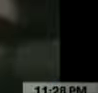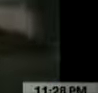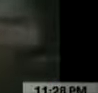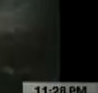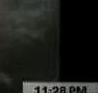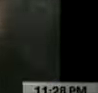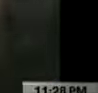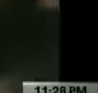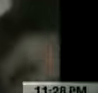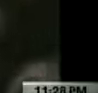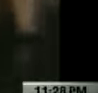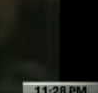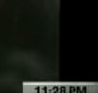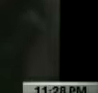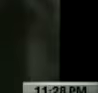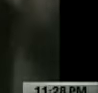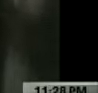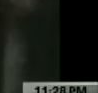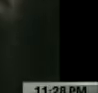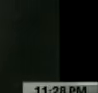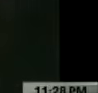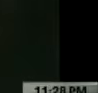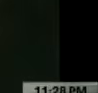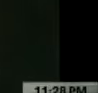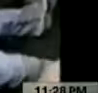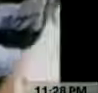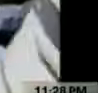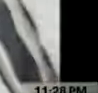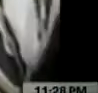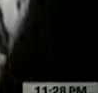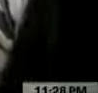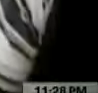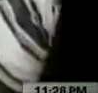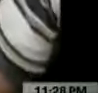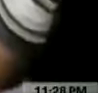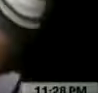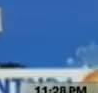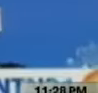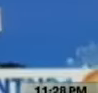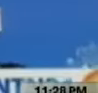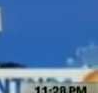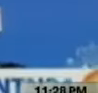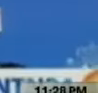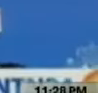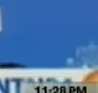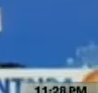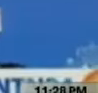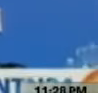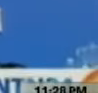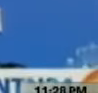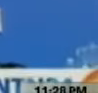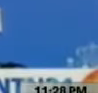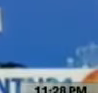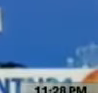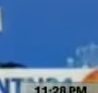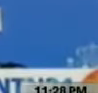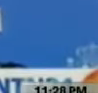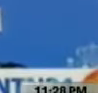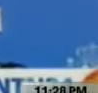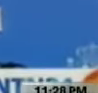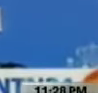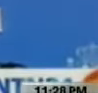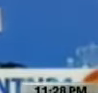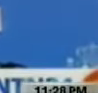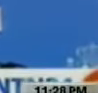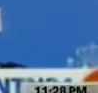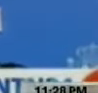políticos oposición, capaz de poner fin al gobierno del presidente Chávez. El cambio no será completo en América Latina sin